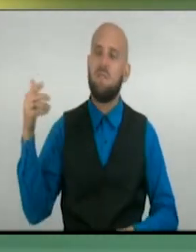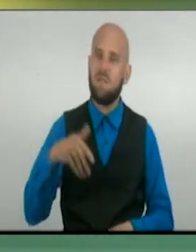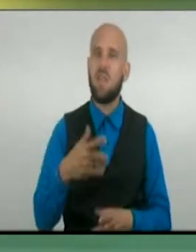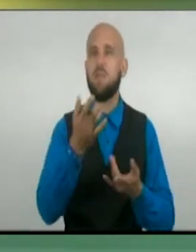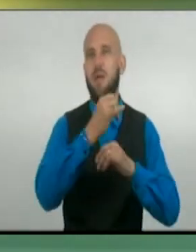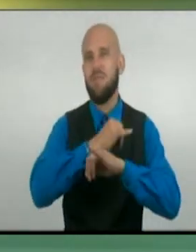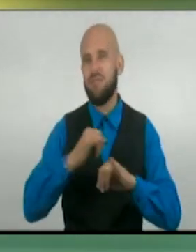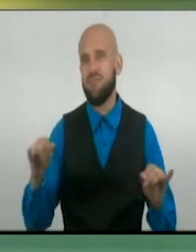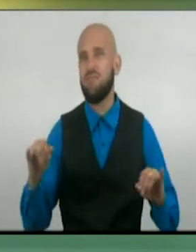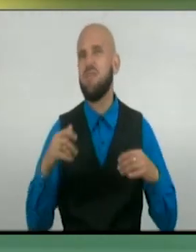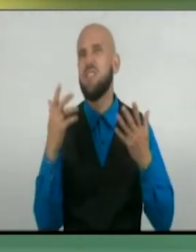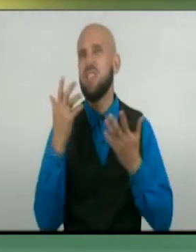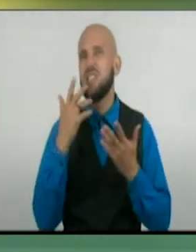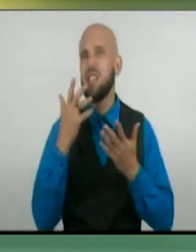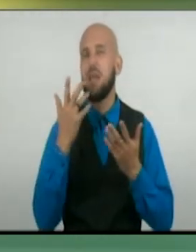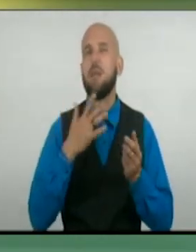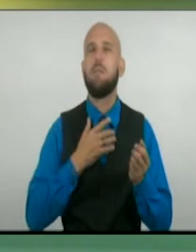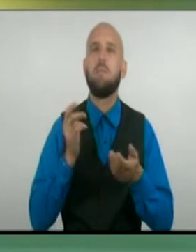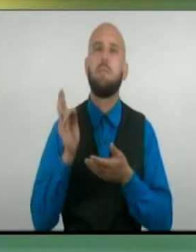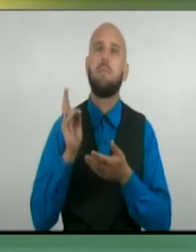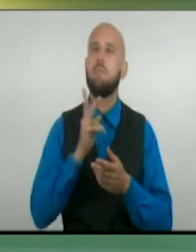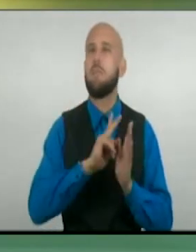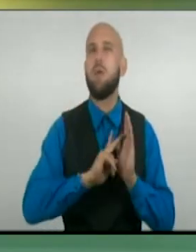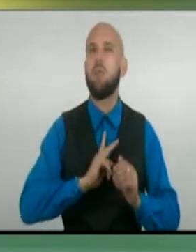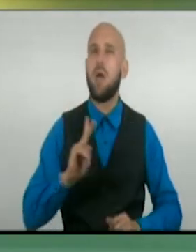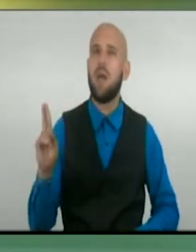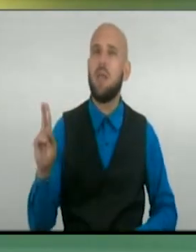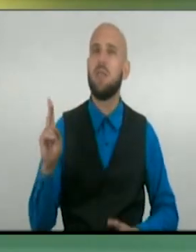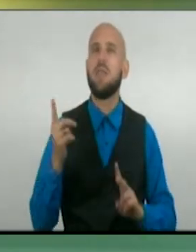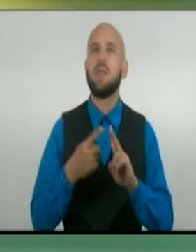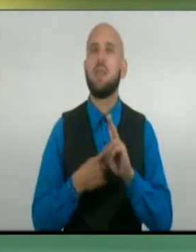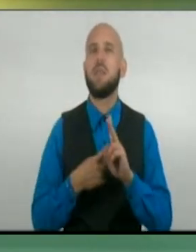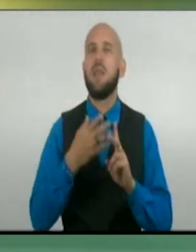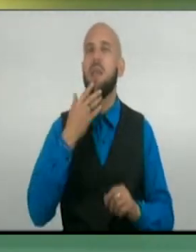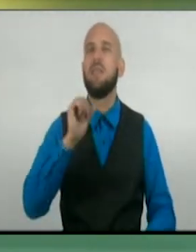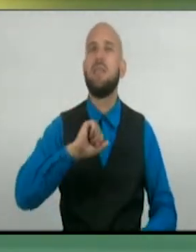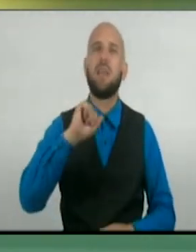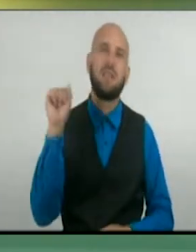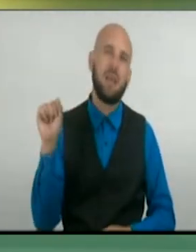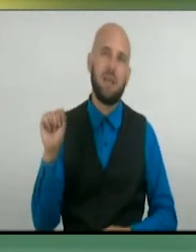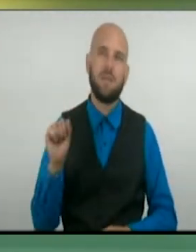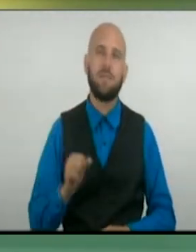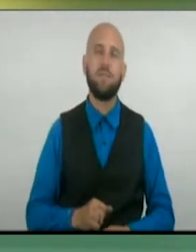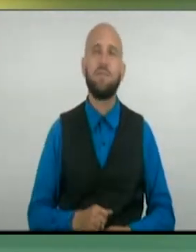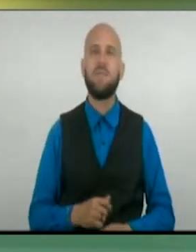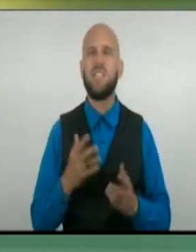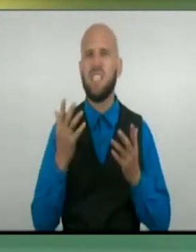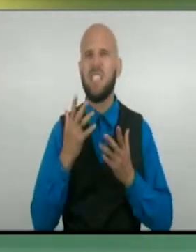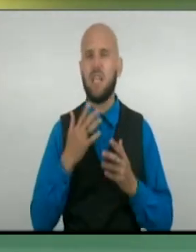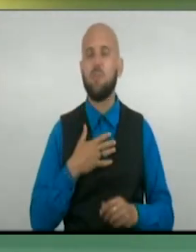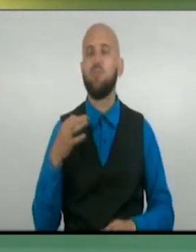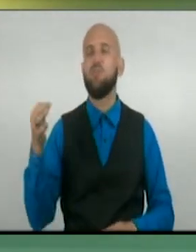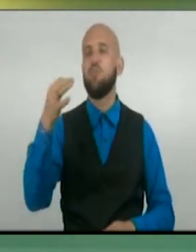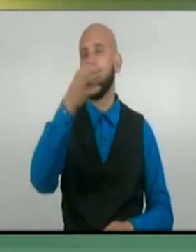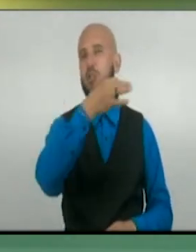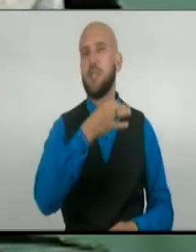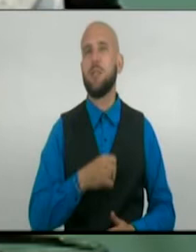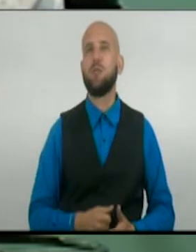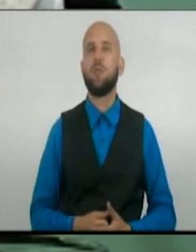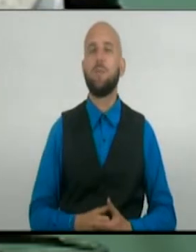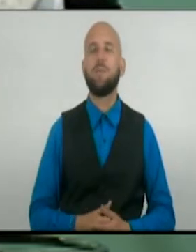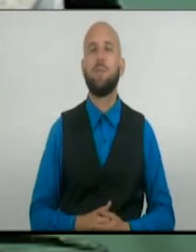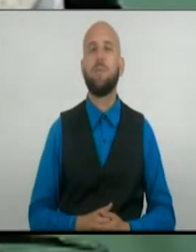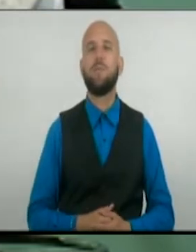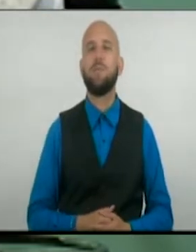de quién es de quiénes son los municipios de cada de nosotros el vanguardia y luego los destacados